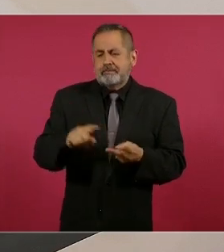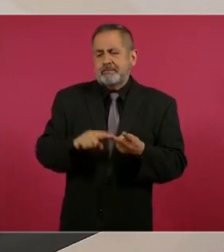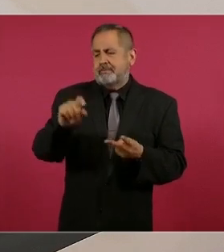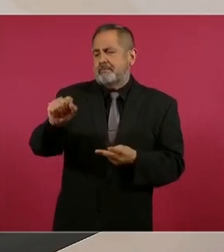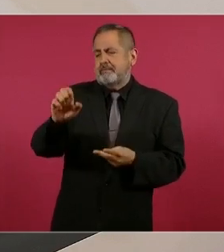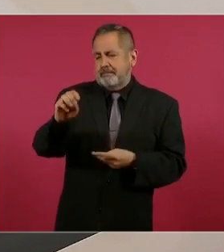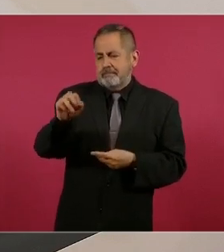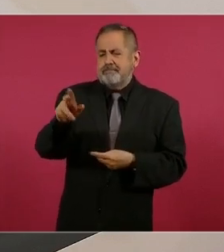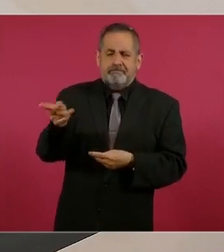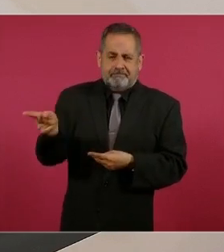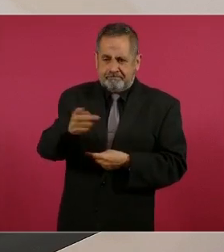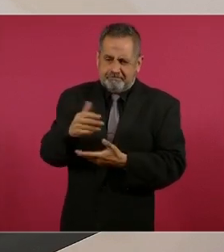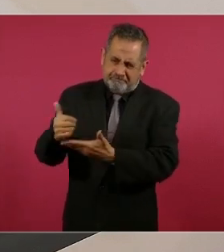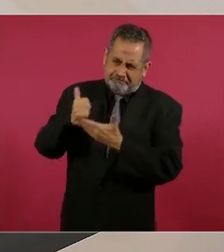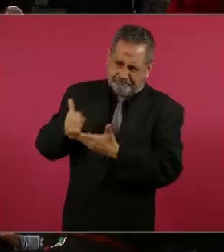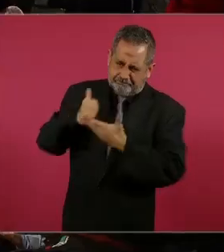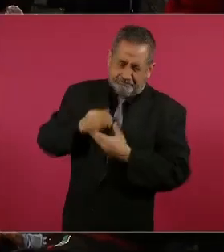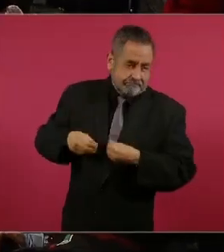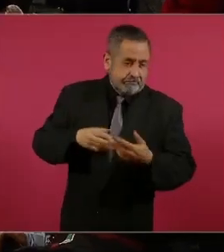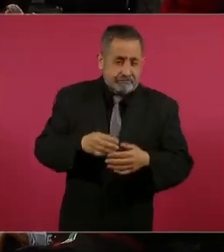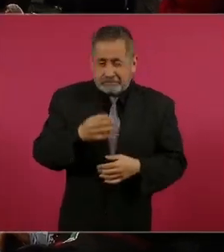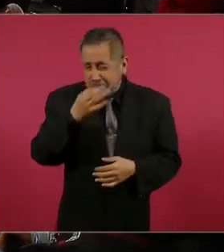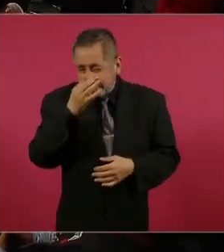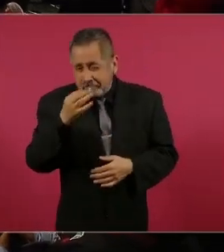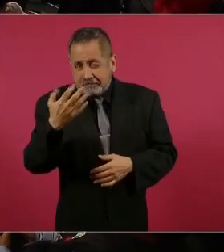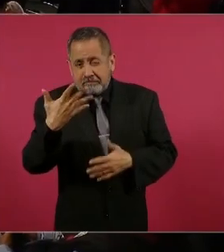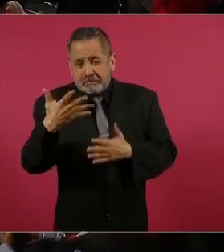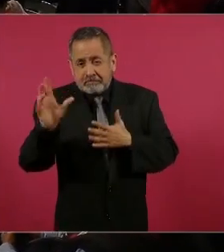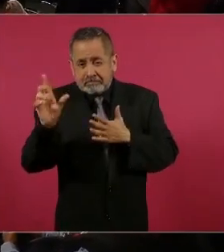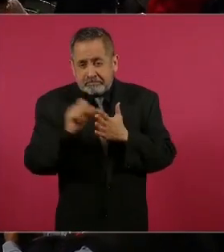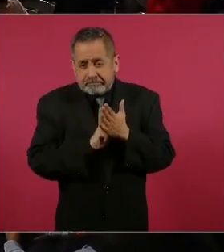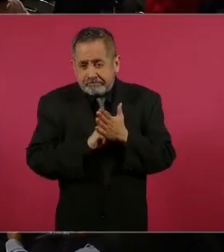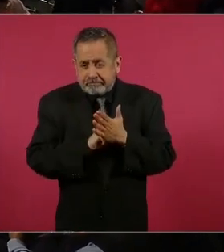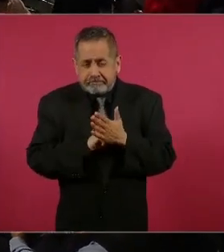logramos vacunar en 5 meses